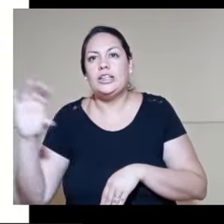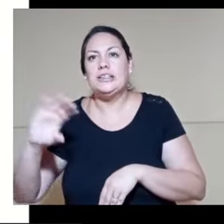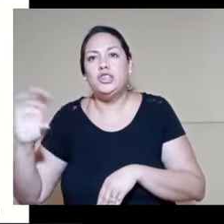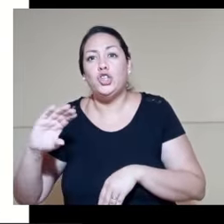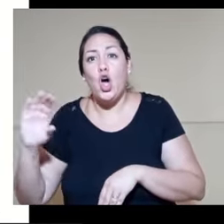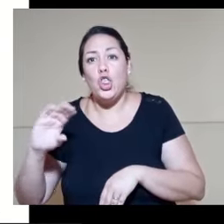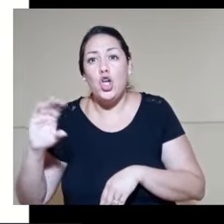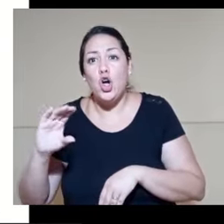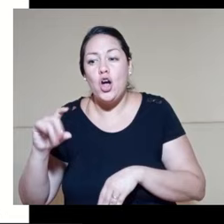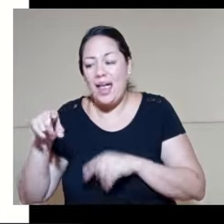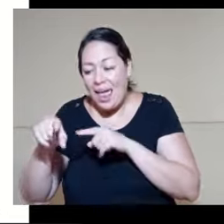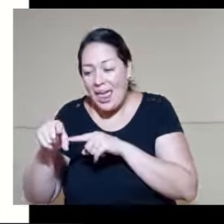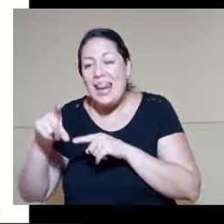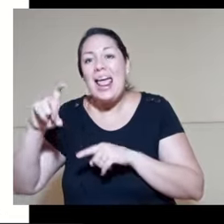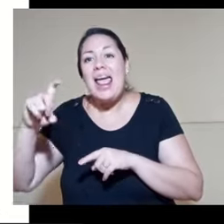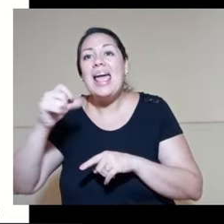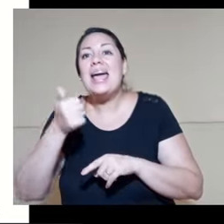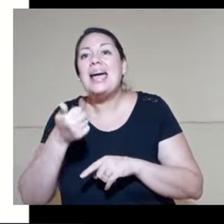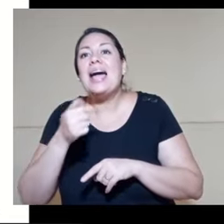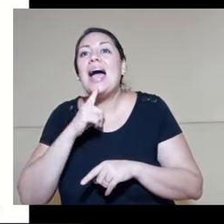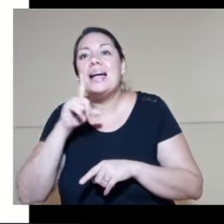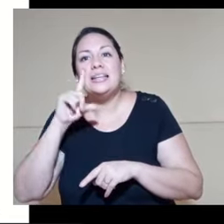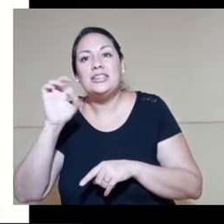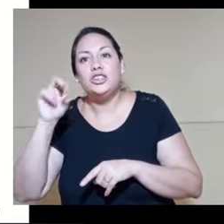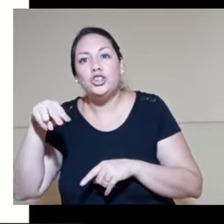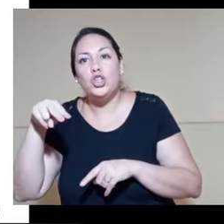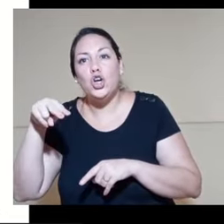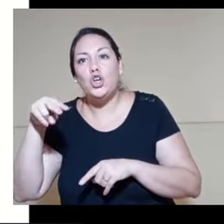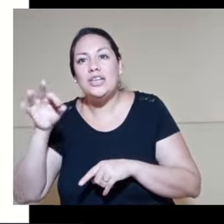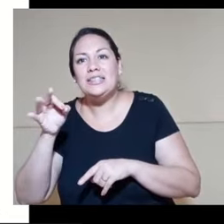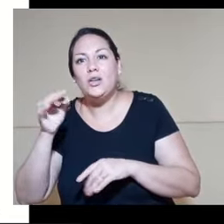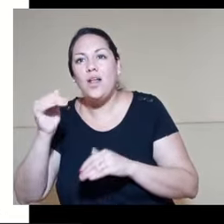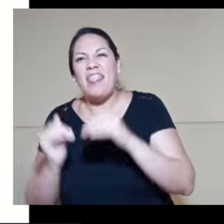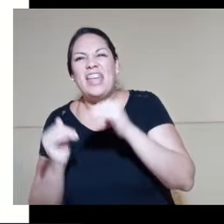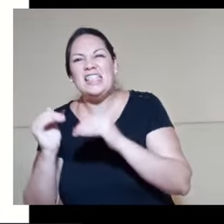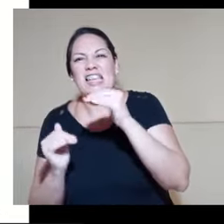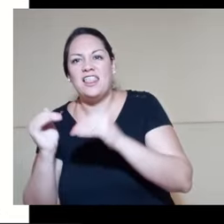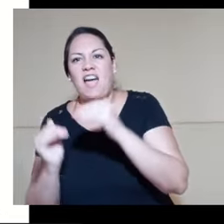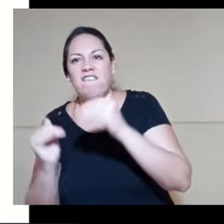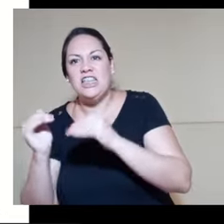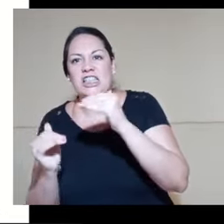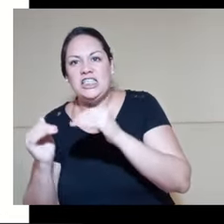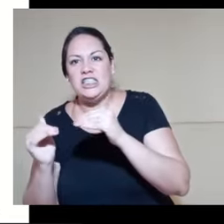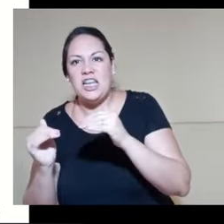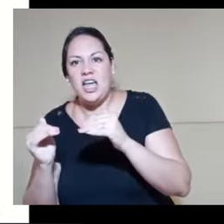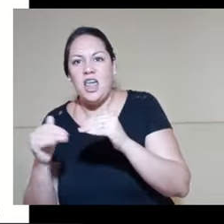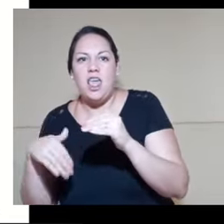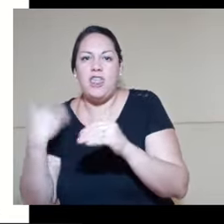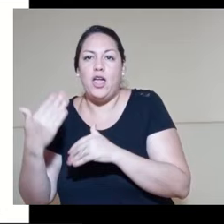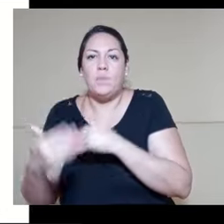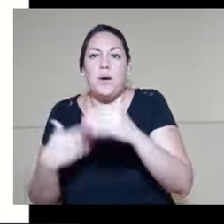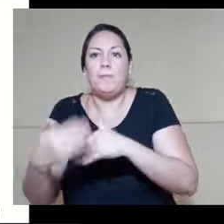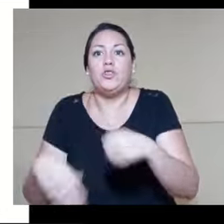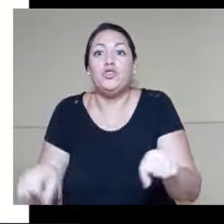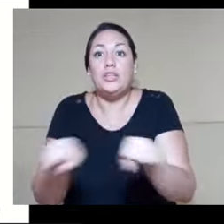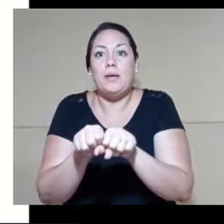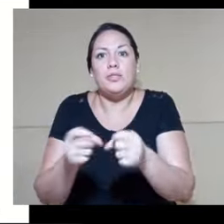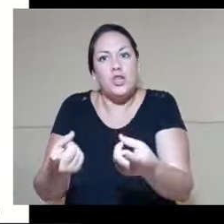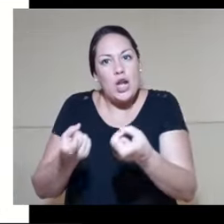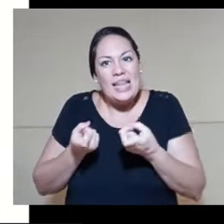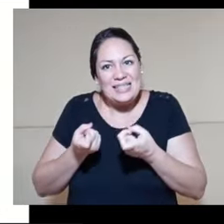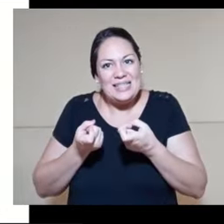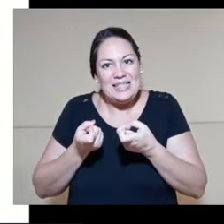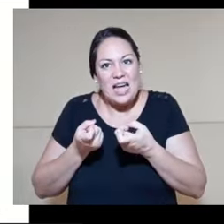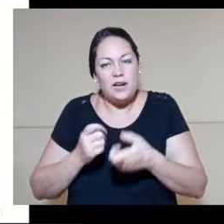sodio es un catión que desestabiliza mucho a la célula y que lo vamos a necesitar para